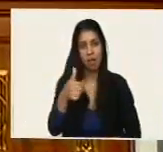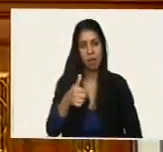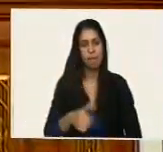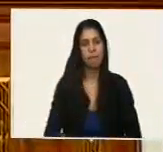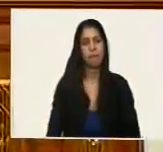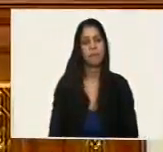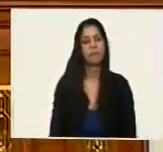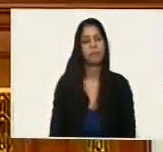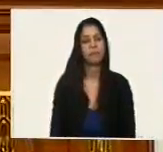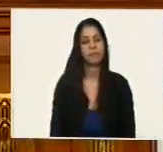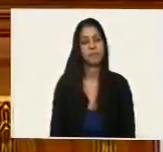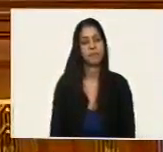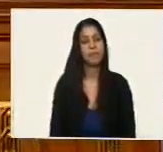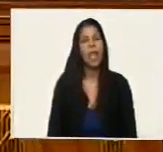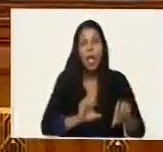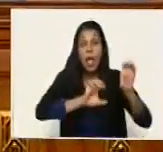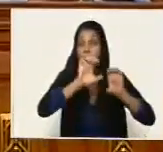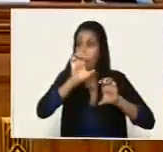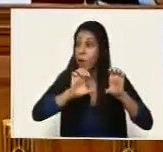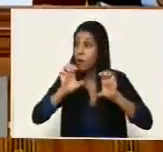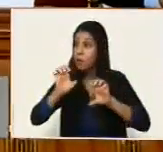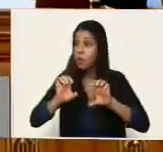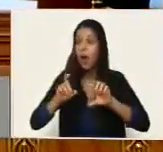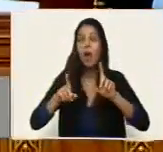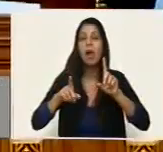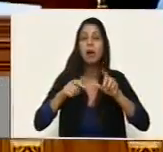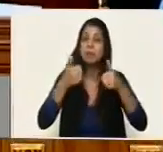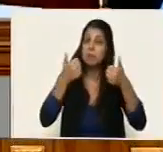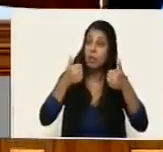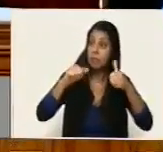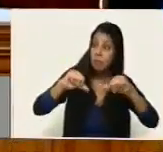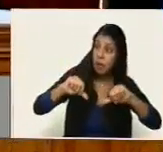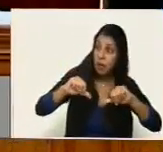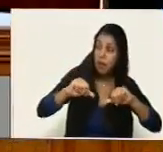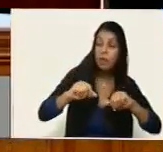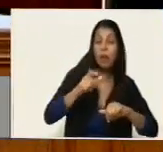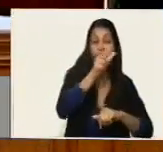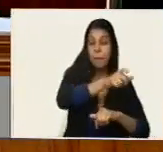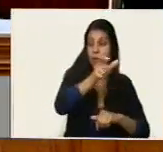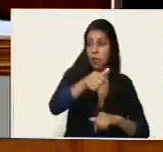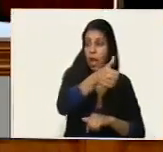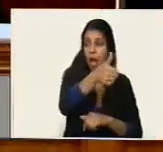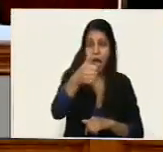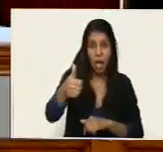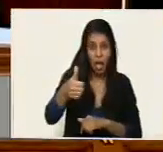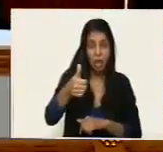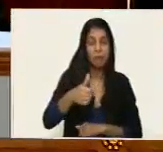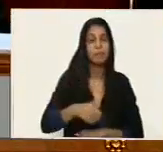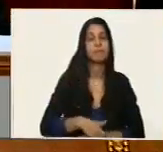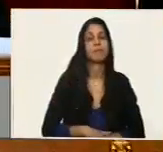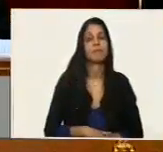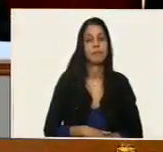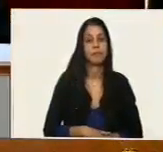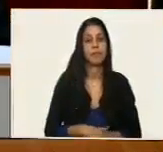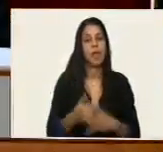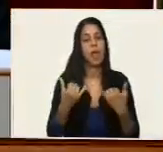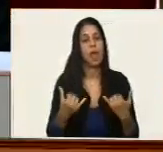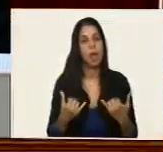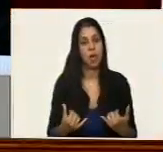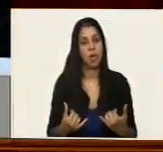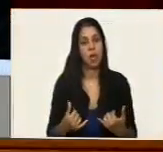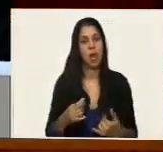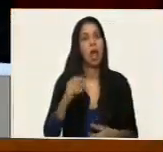De evaluación y méritos es el término adecuado, según me dice Gladys Requena, que lo va a decir ahora desde aquí